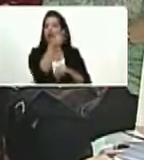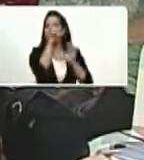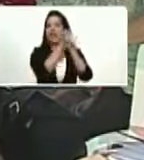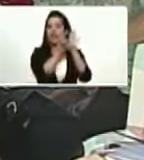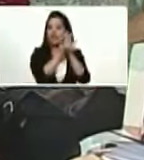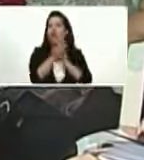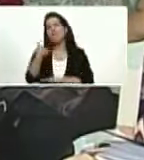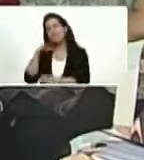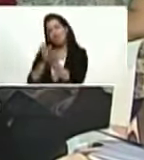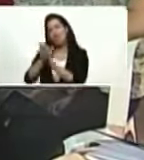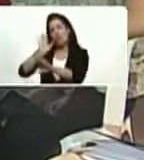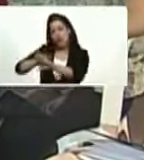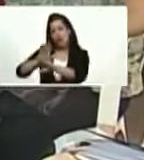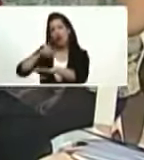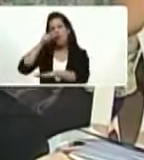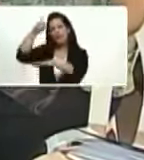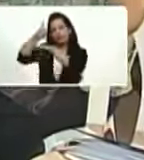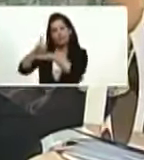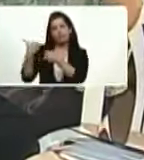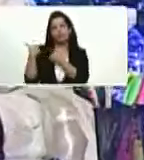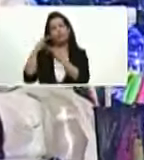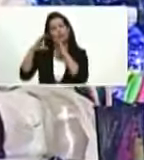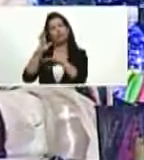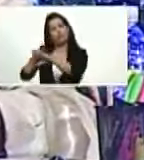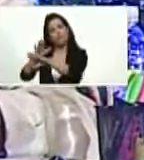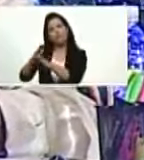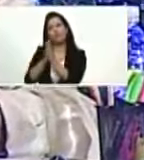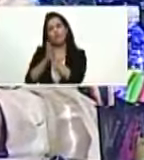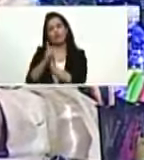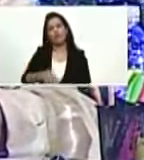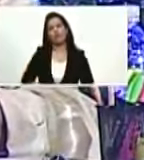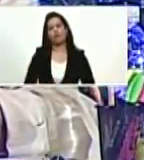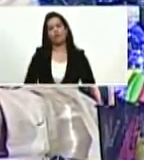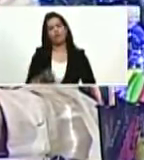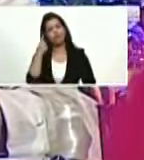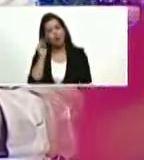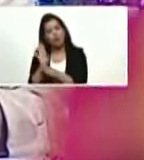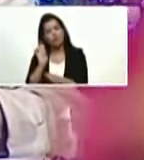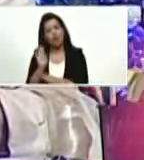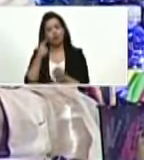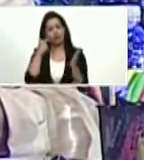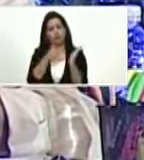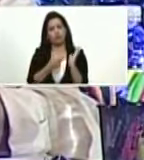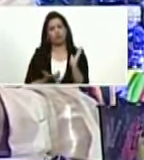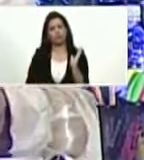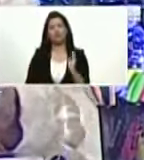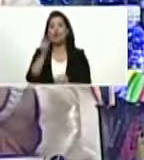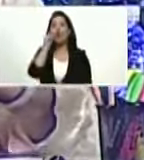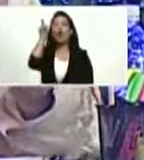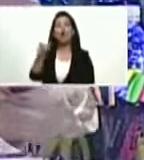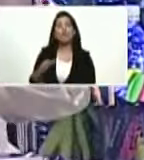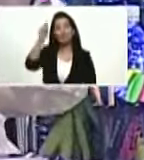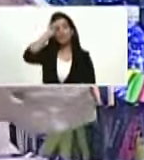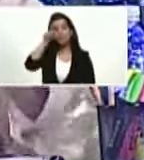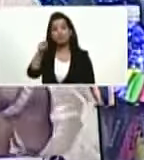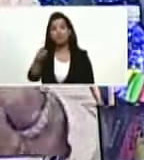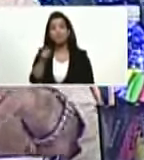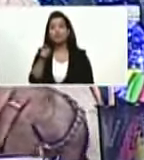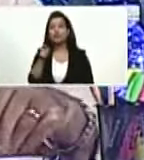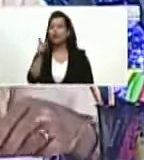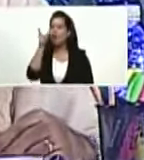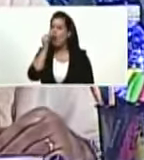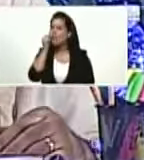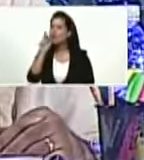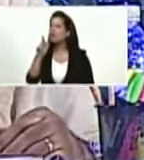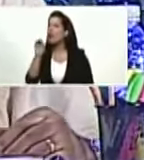la crítica y vale la rectificación también. Roberto Antonio. ¿Qué nos vas a cantar, Roberto